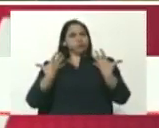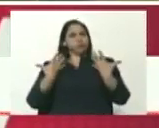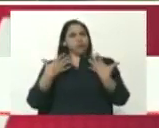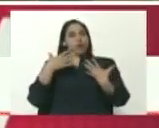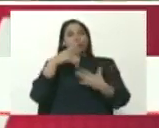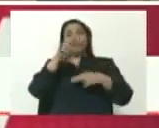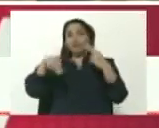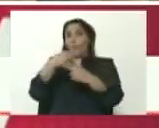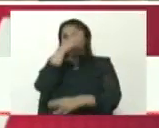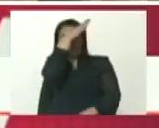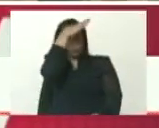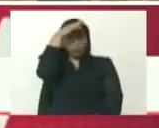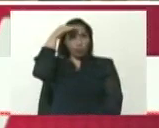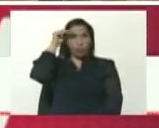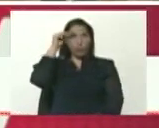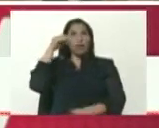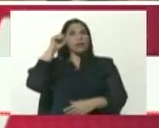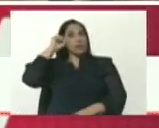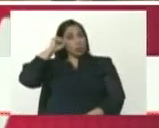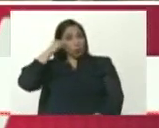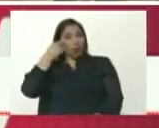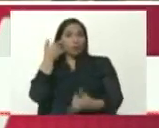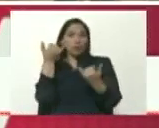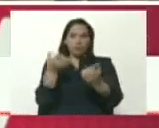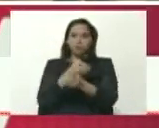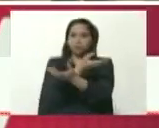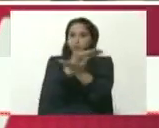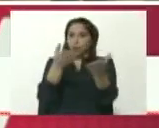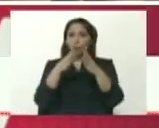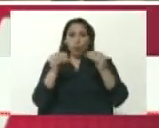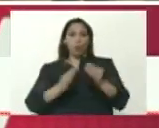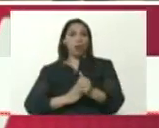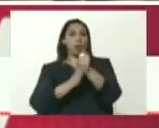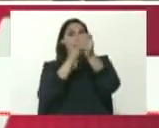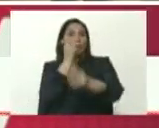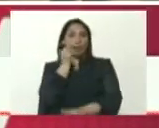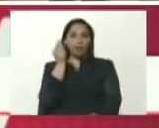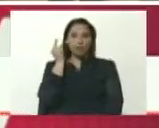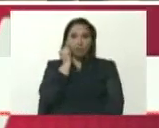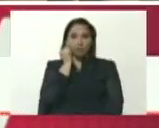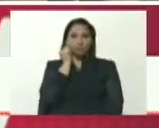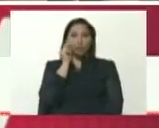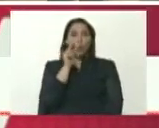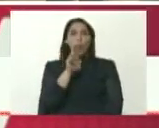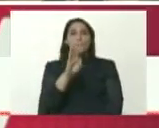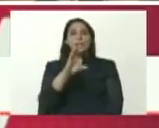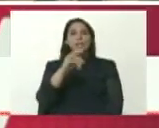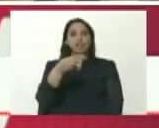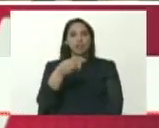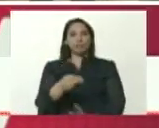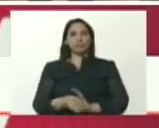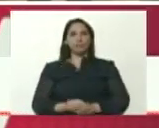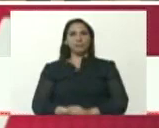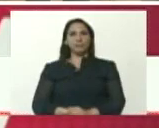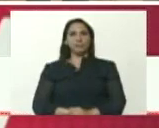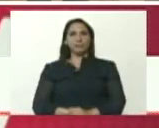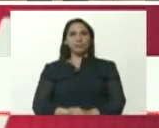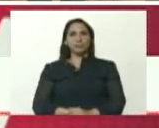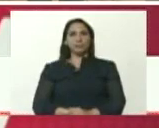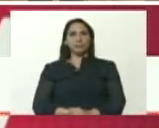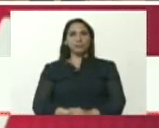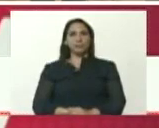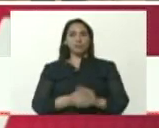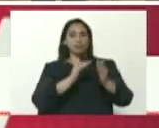más Trump. Estamos, les recuerdo a todos los líderes y lideresas de las VC, de